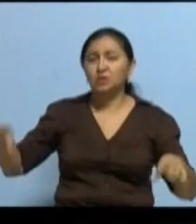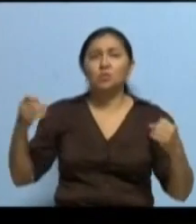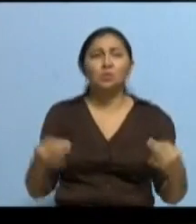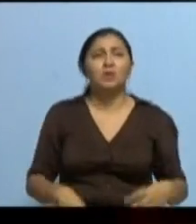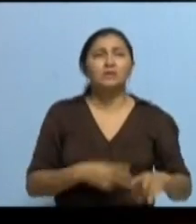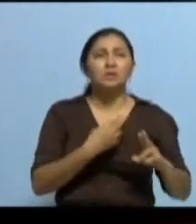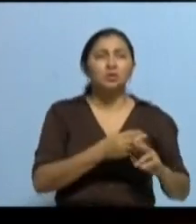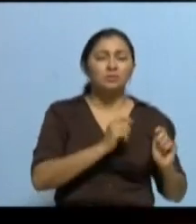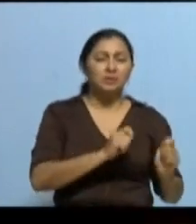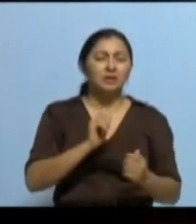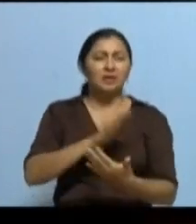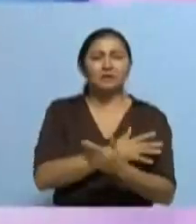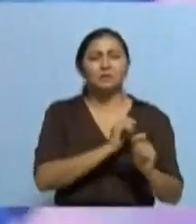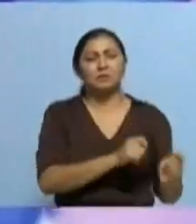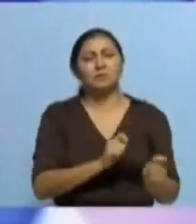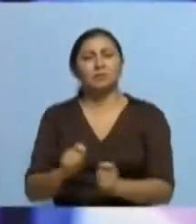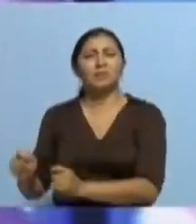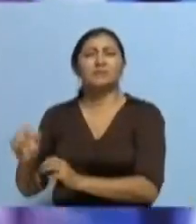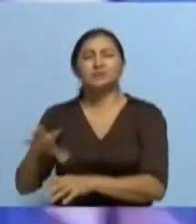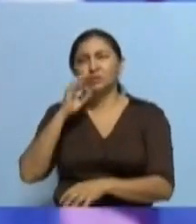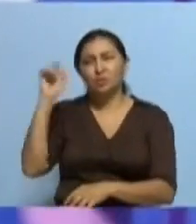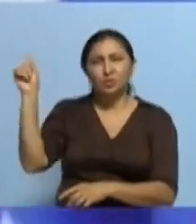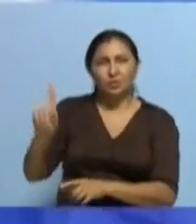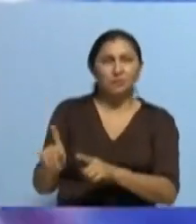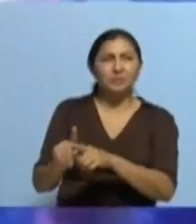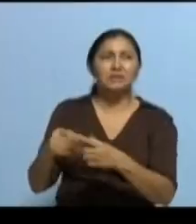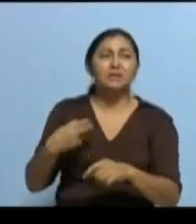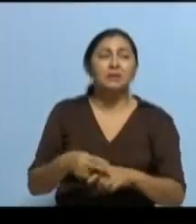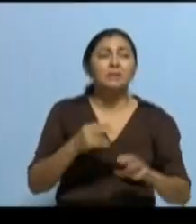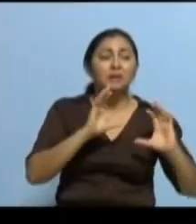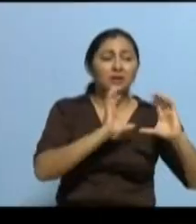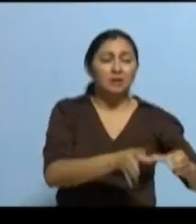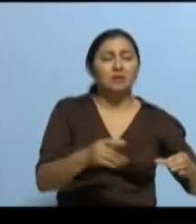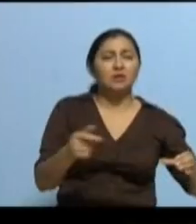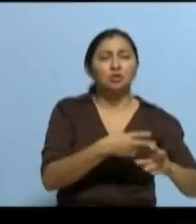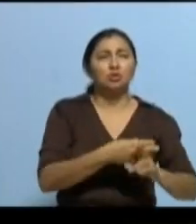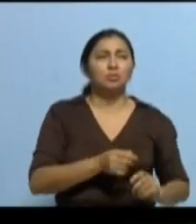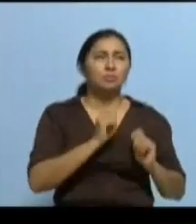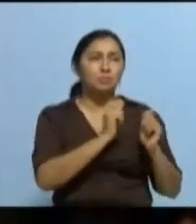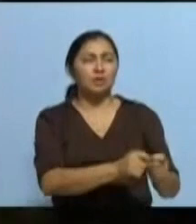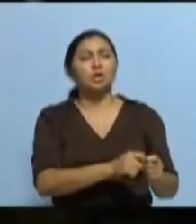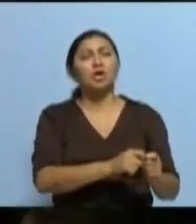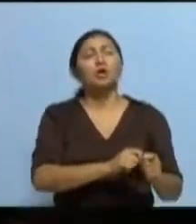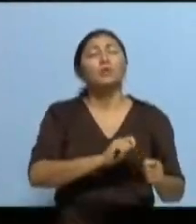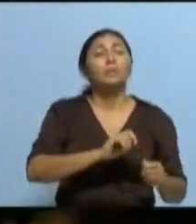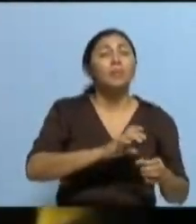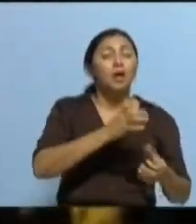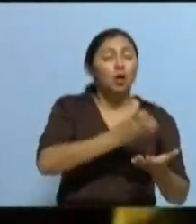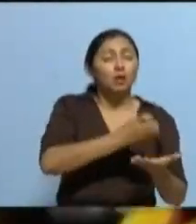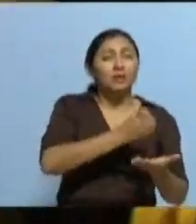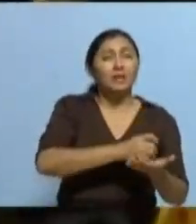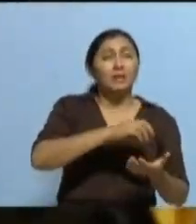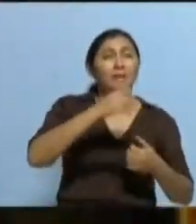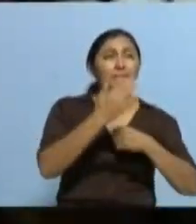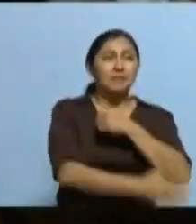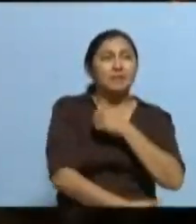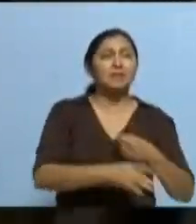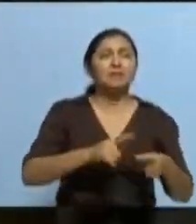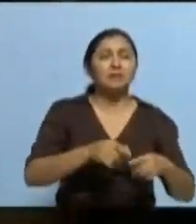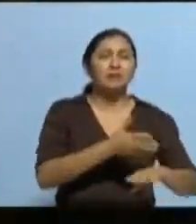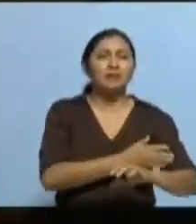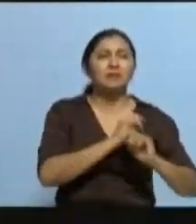nombres de las canciones más conocidas del intérprete, donde el primer bloque tendrá como nombre Cóctel de Piña y estará presidido por la alcaldía